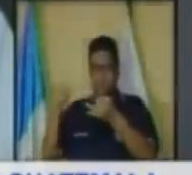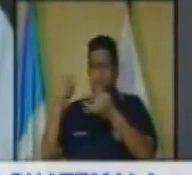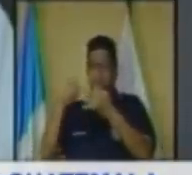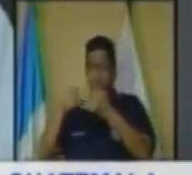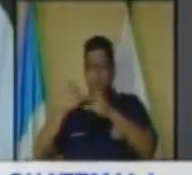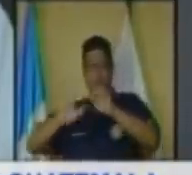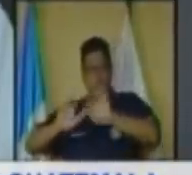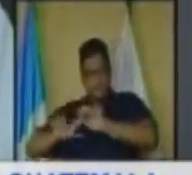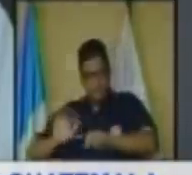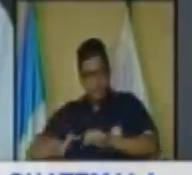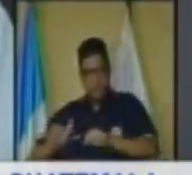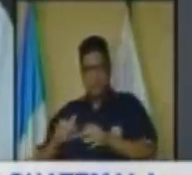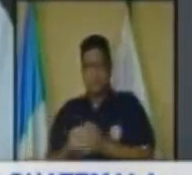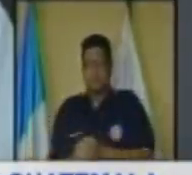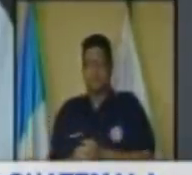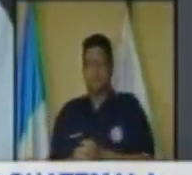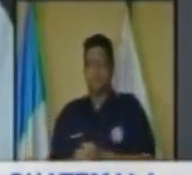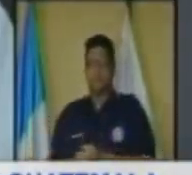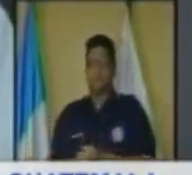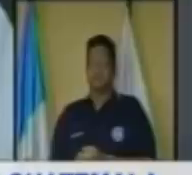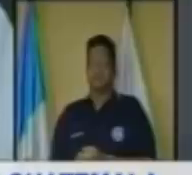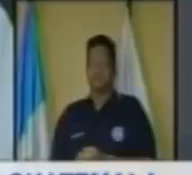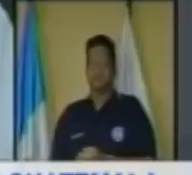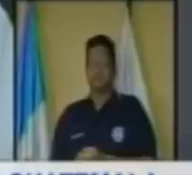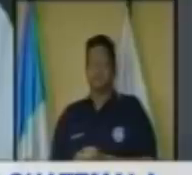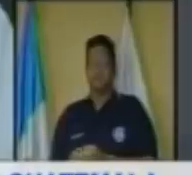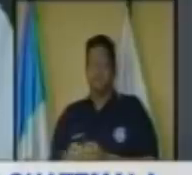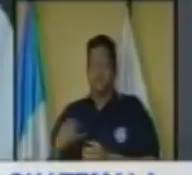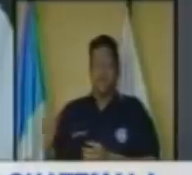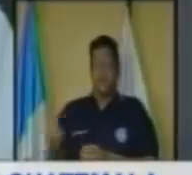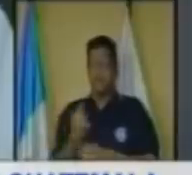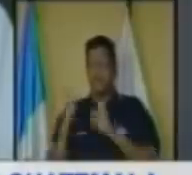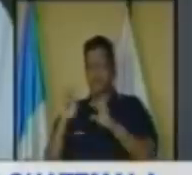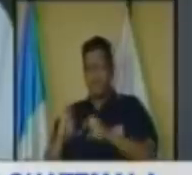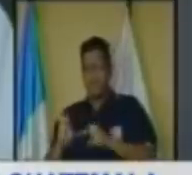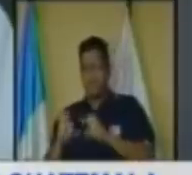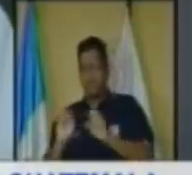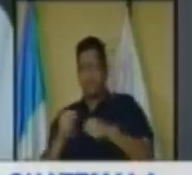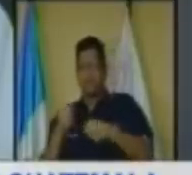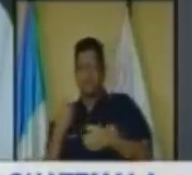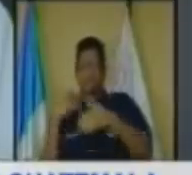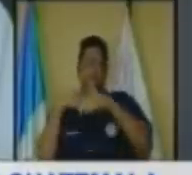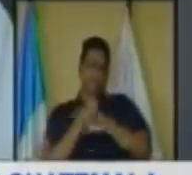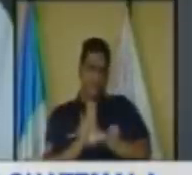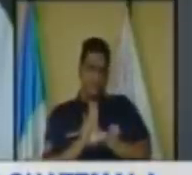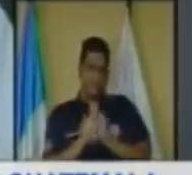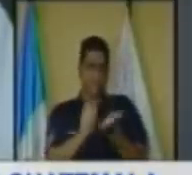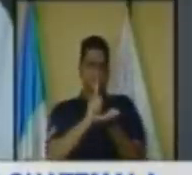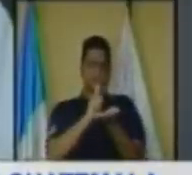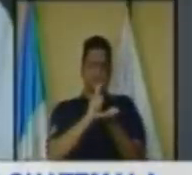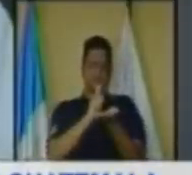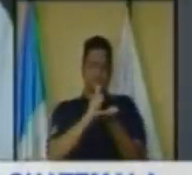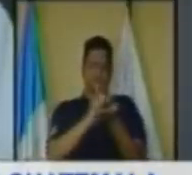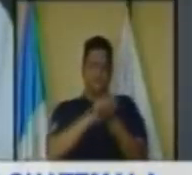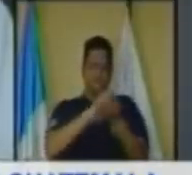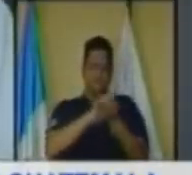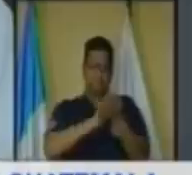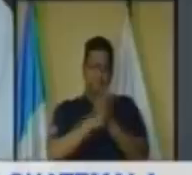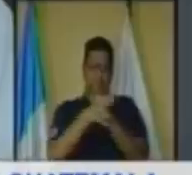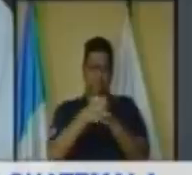llegando para que todas las personas que ingresan a las instalaciones puedan aplicarse el gel antes de